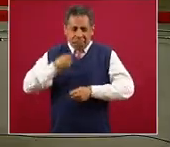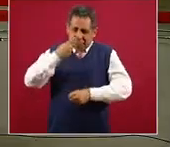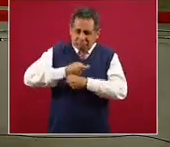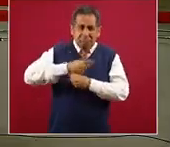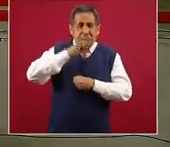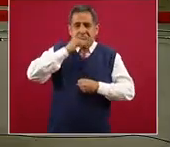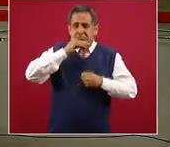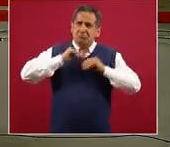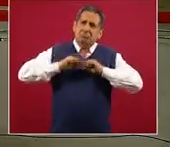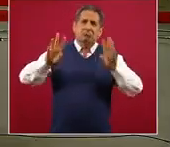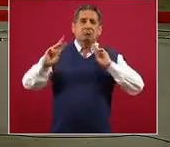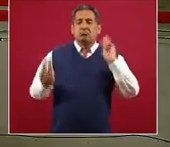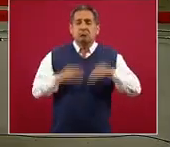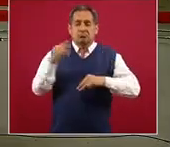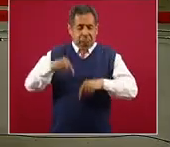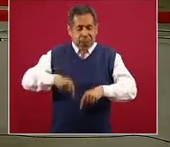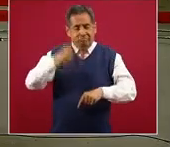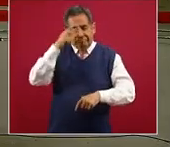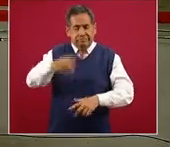Adelante.